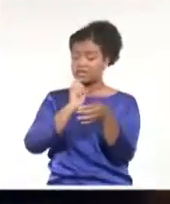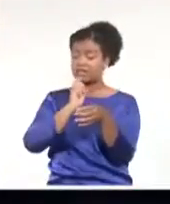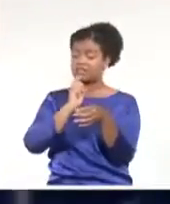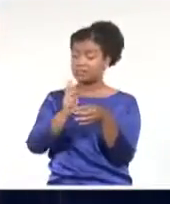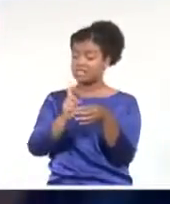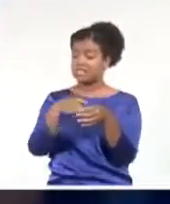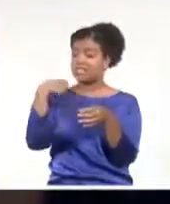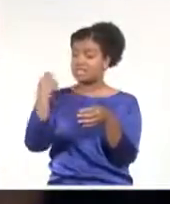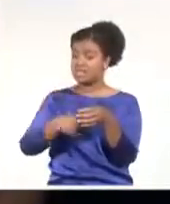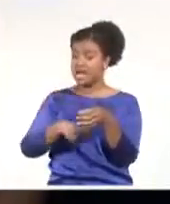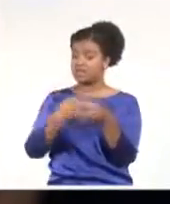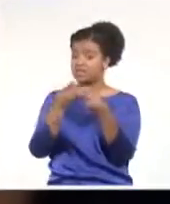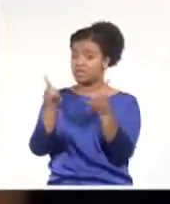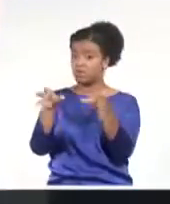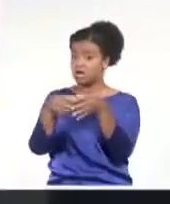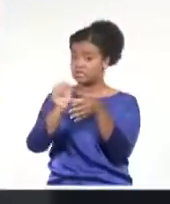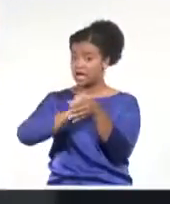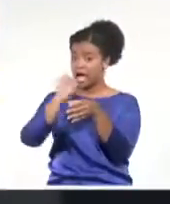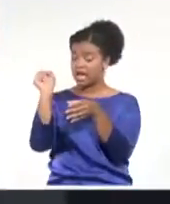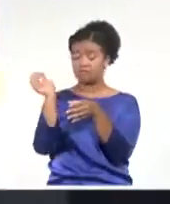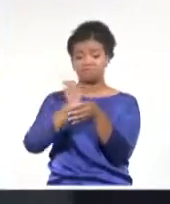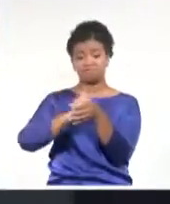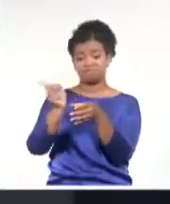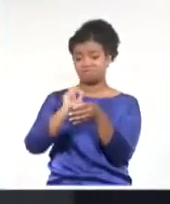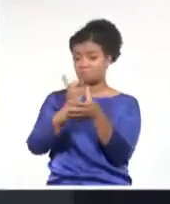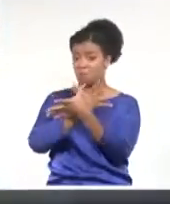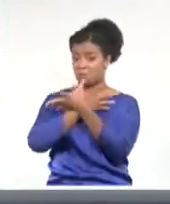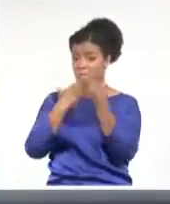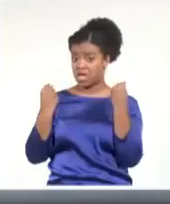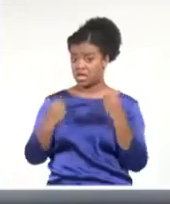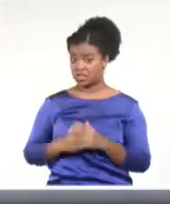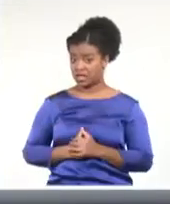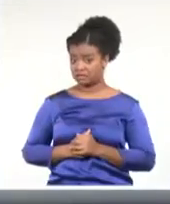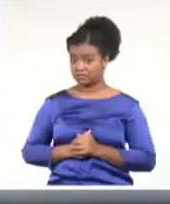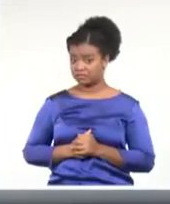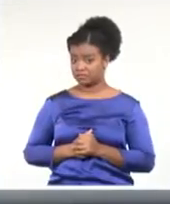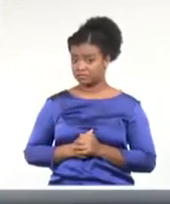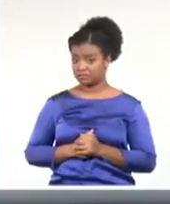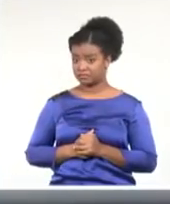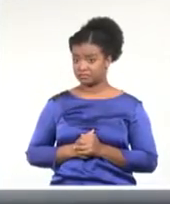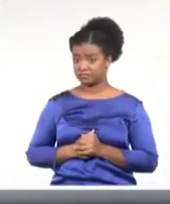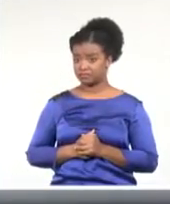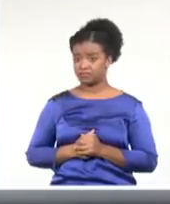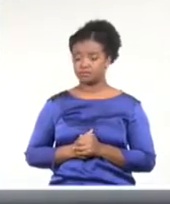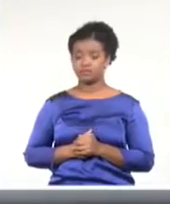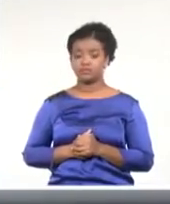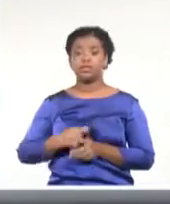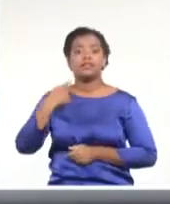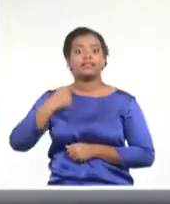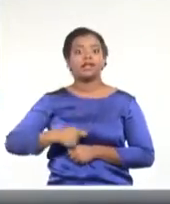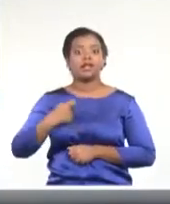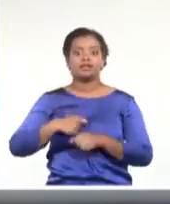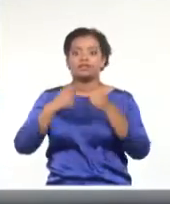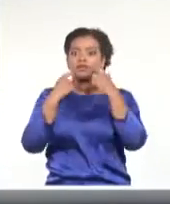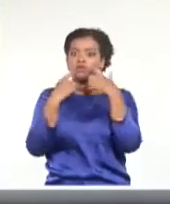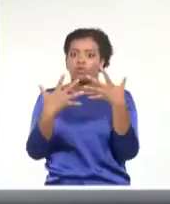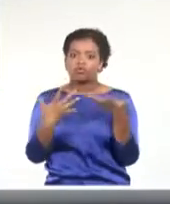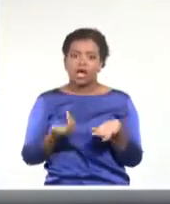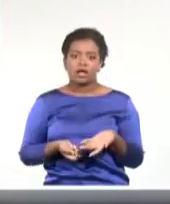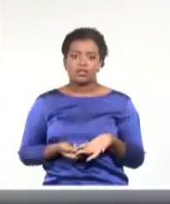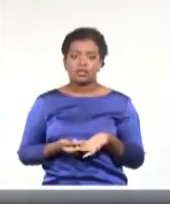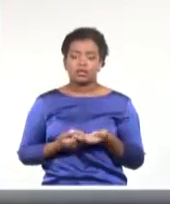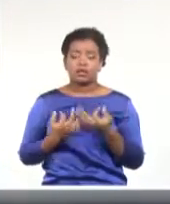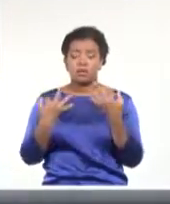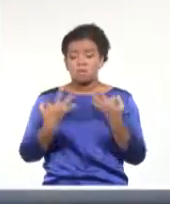la mayoría del Congreso la próxima semana. Están en juego derechos fundamentales, la verdad y